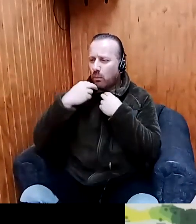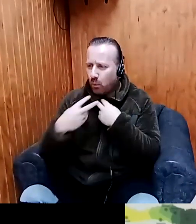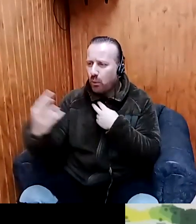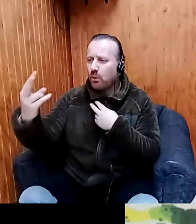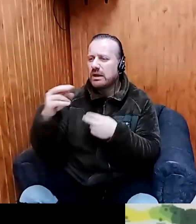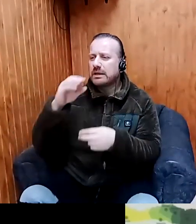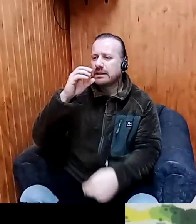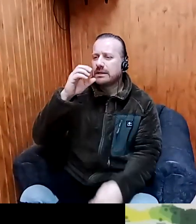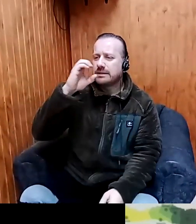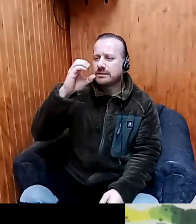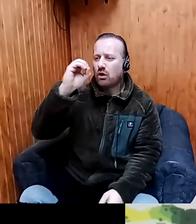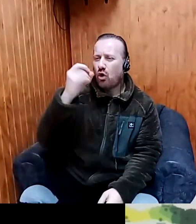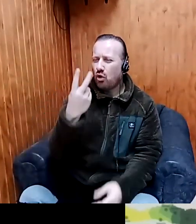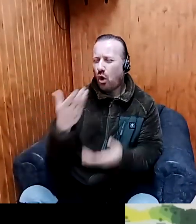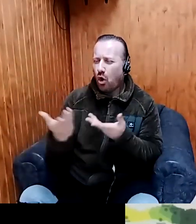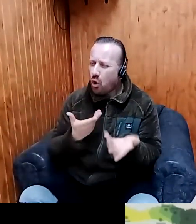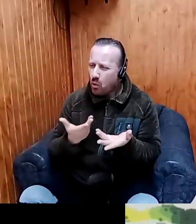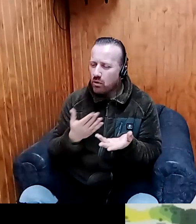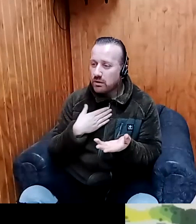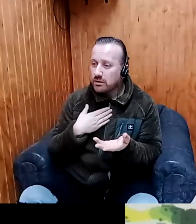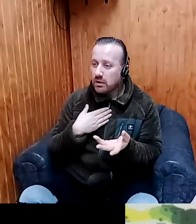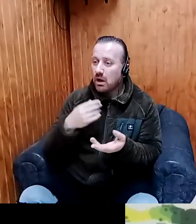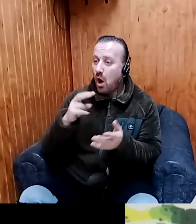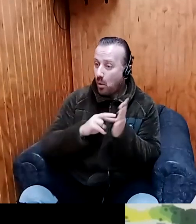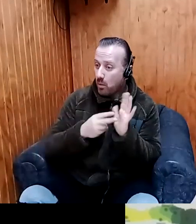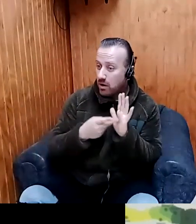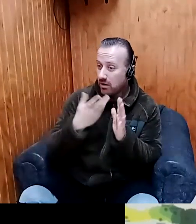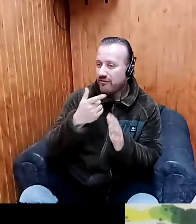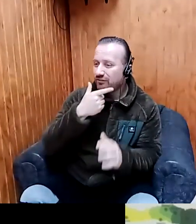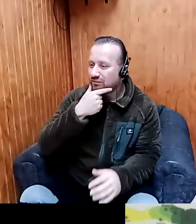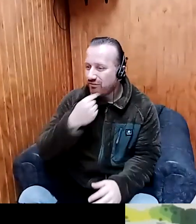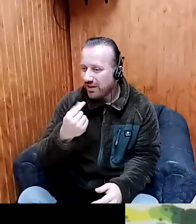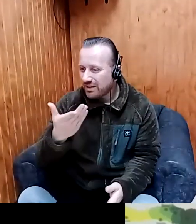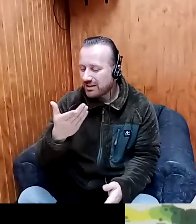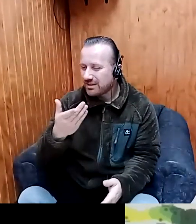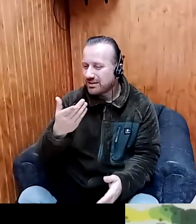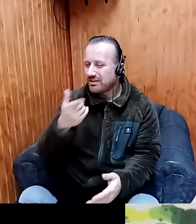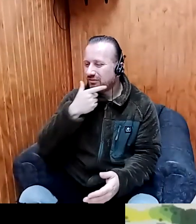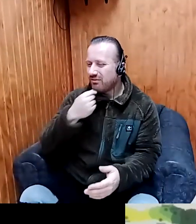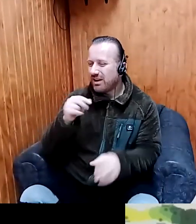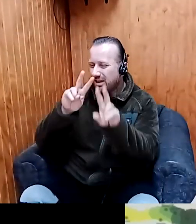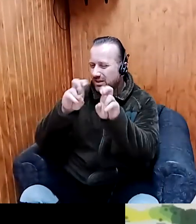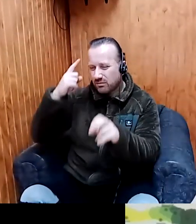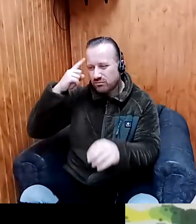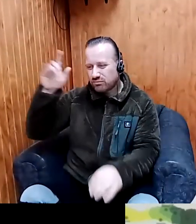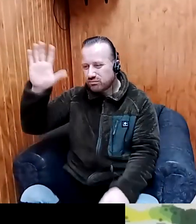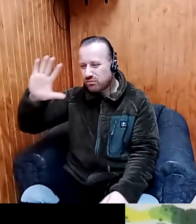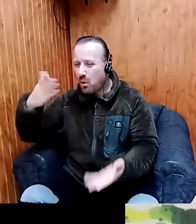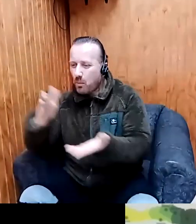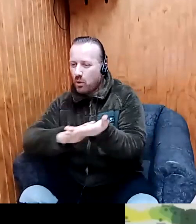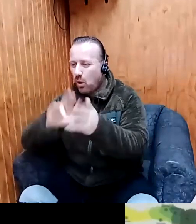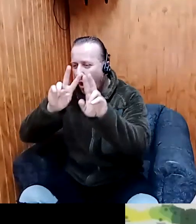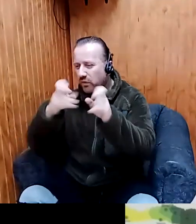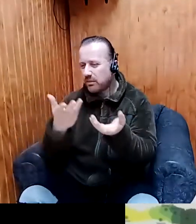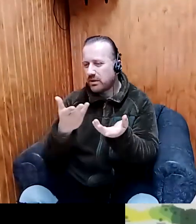son imprescindibles. El problema es la simple reproducción de los contenidos. Si nosotros, si en un currículum que